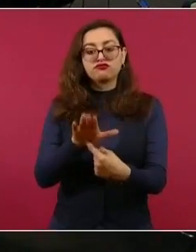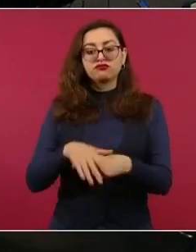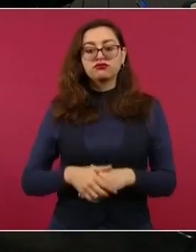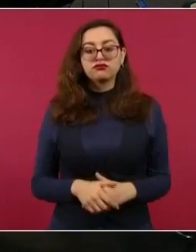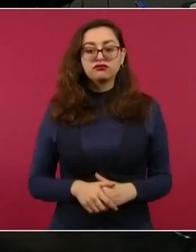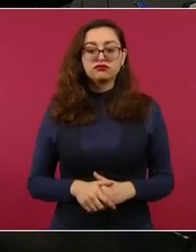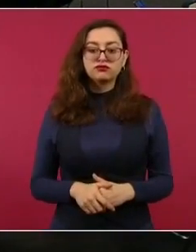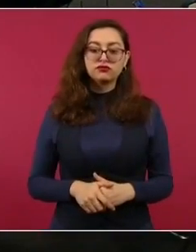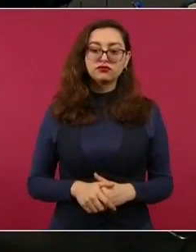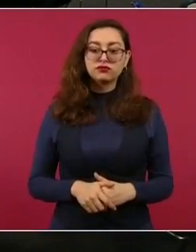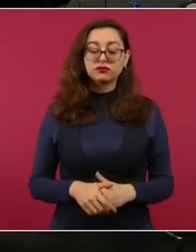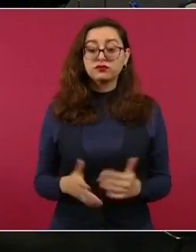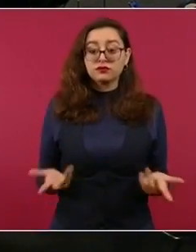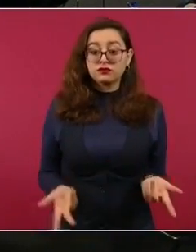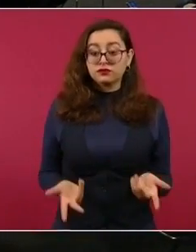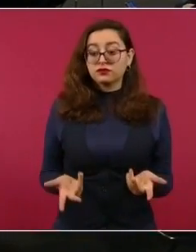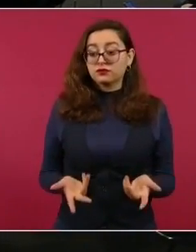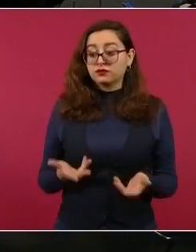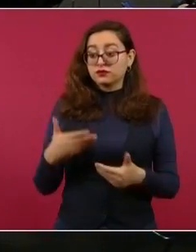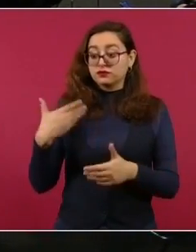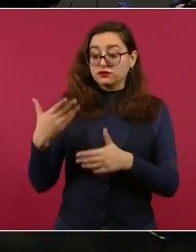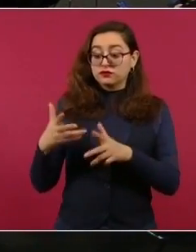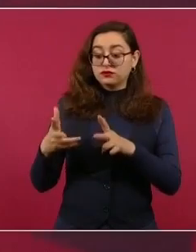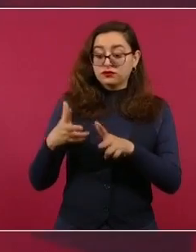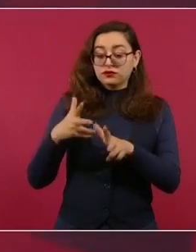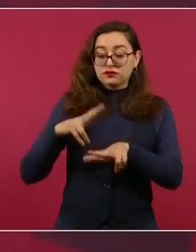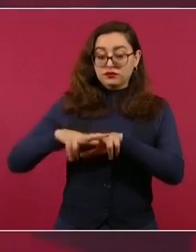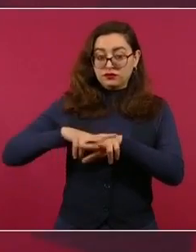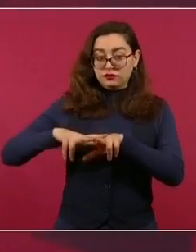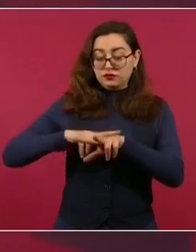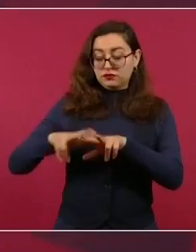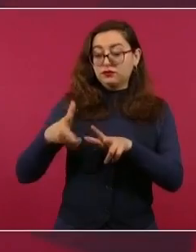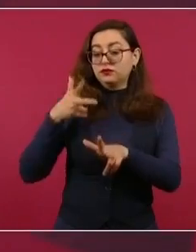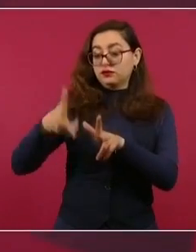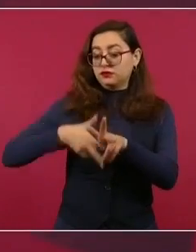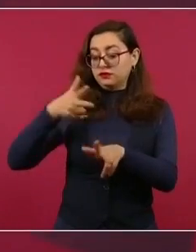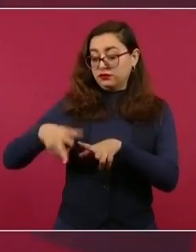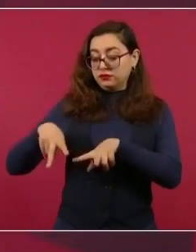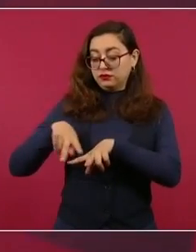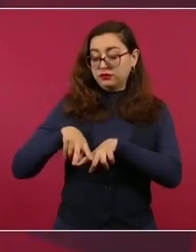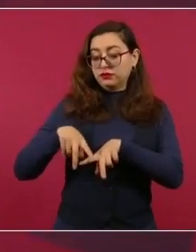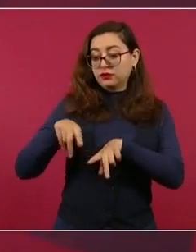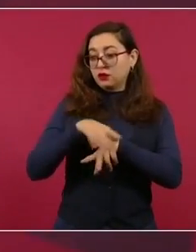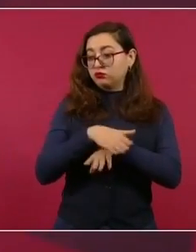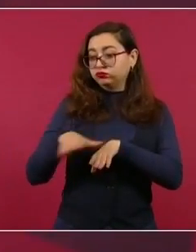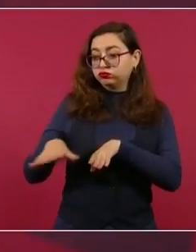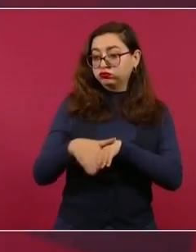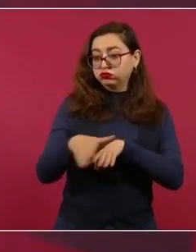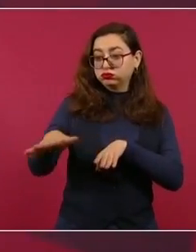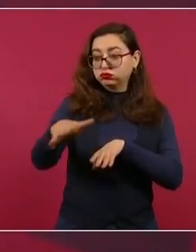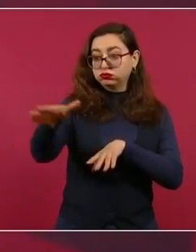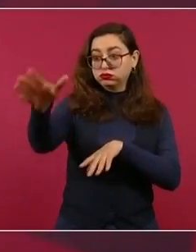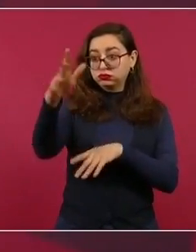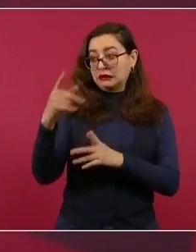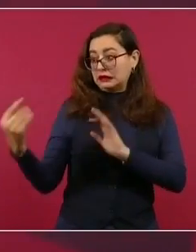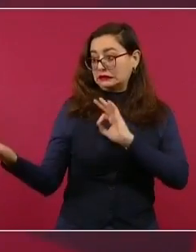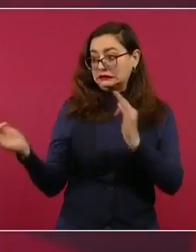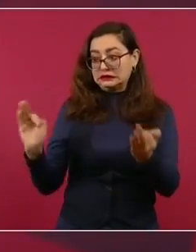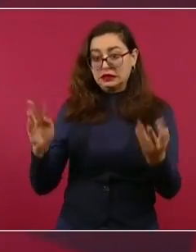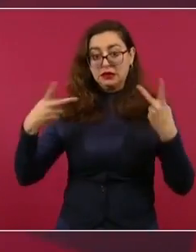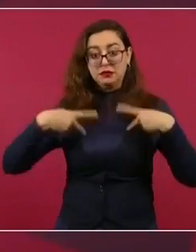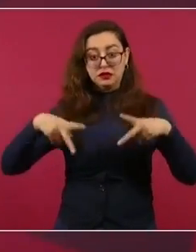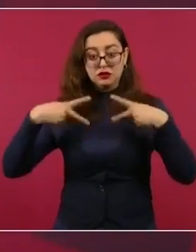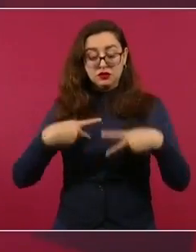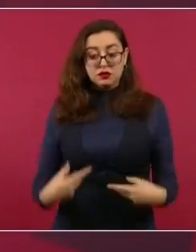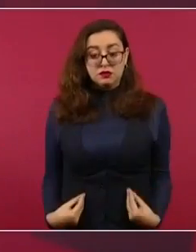en la ruta del tren maya están en programas de bienestar como